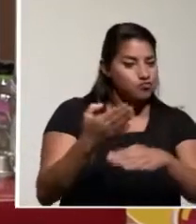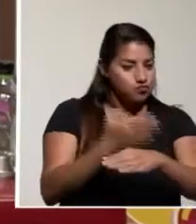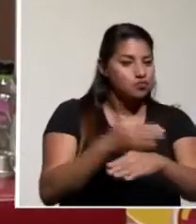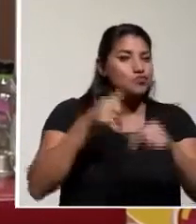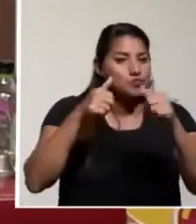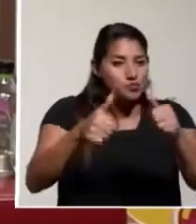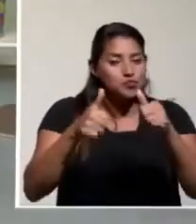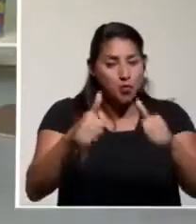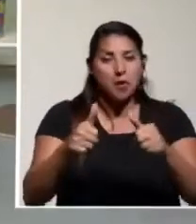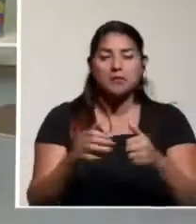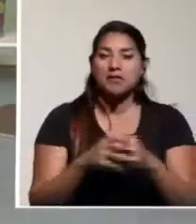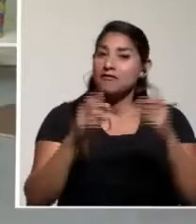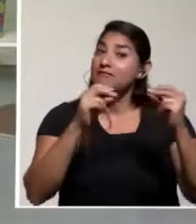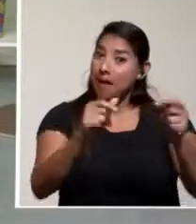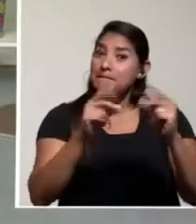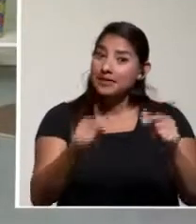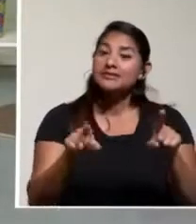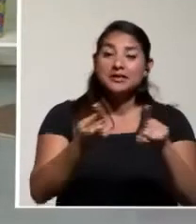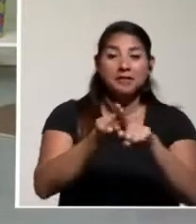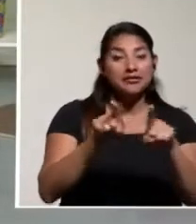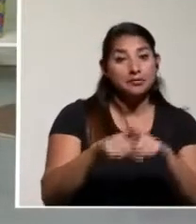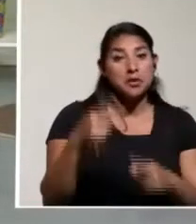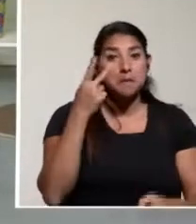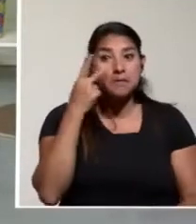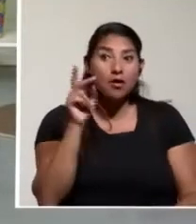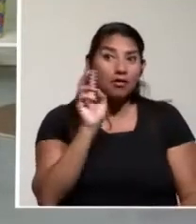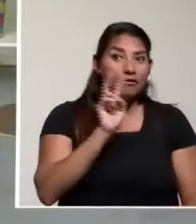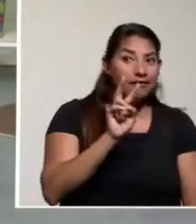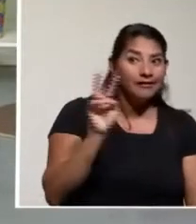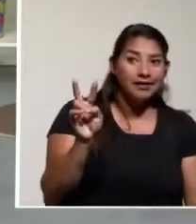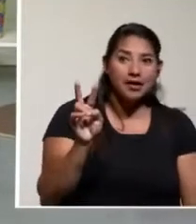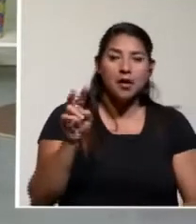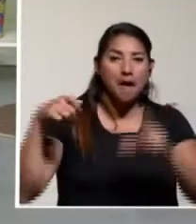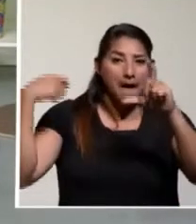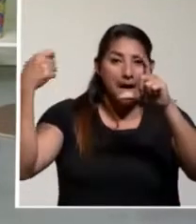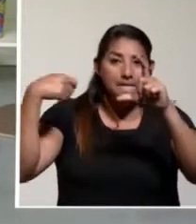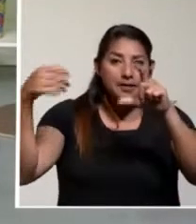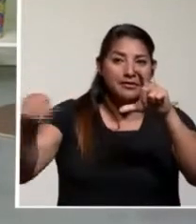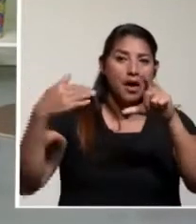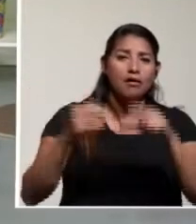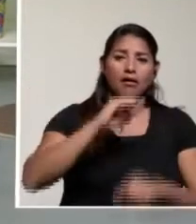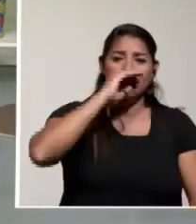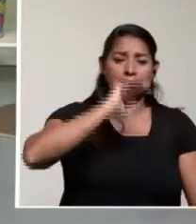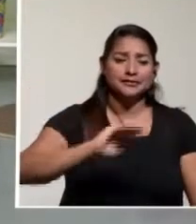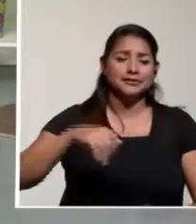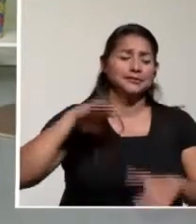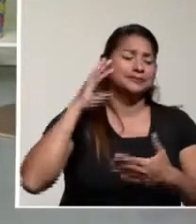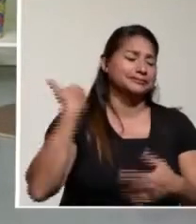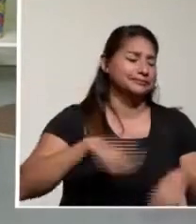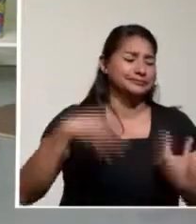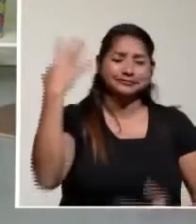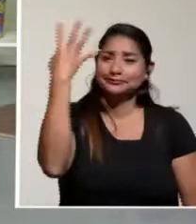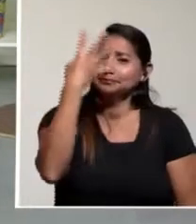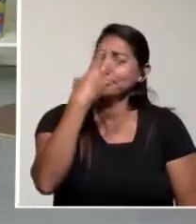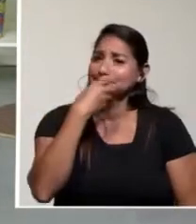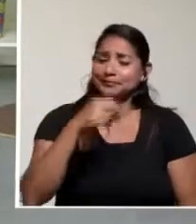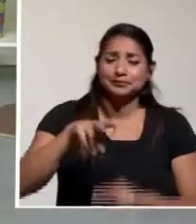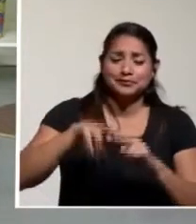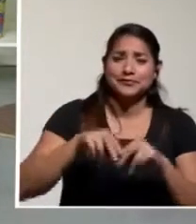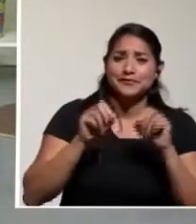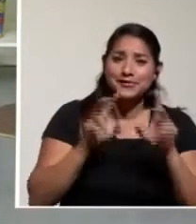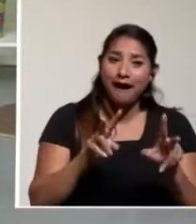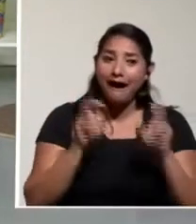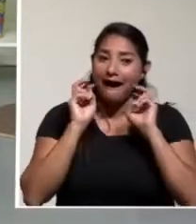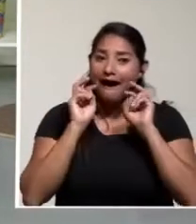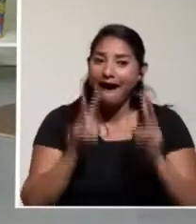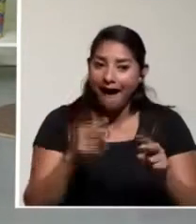de verdad, así rapidísimo. Ah, y vio, vio allá. Vio el video que nos llegó antes de nuestro. Ay, sí, maravilloso, niña, que ya estaba ahí